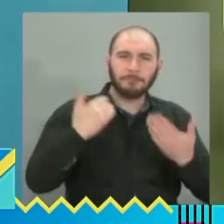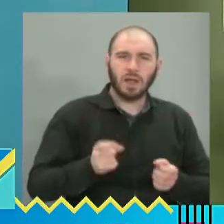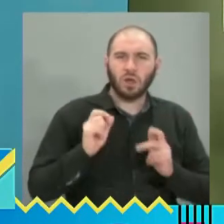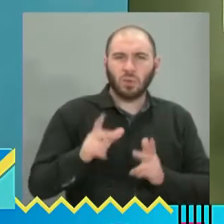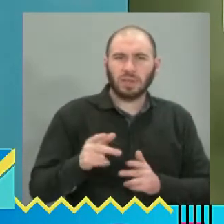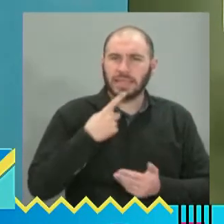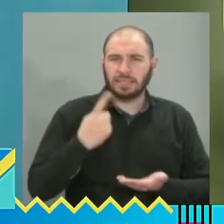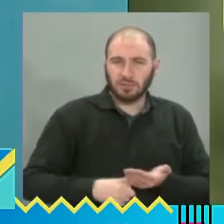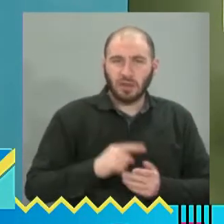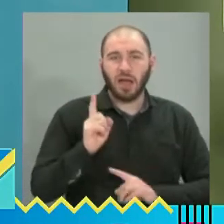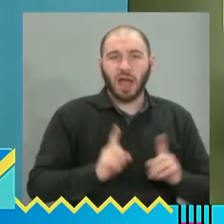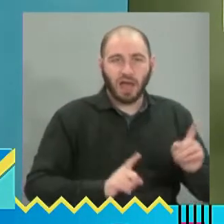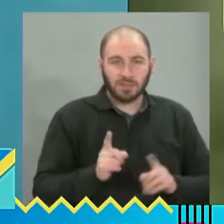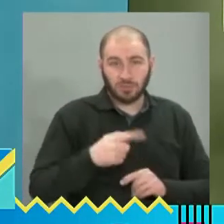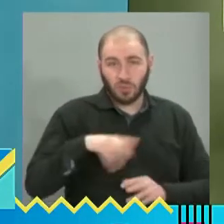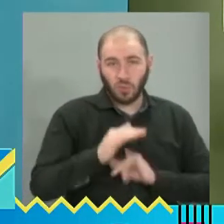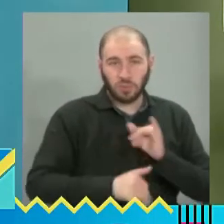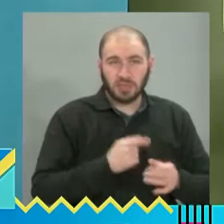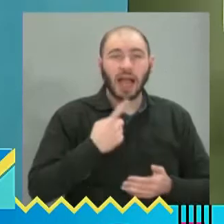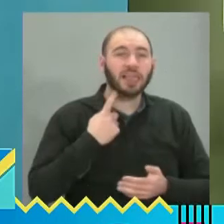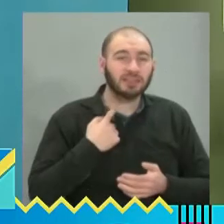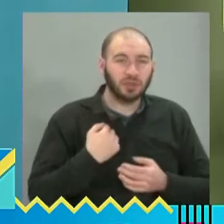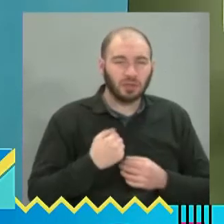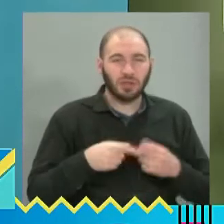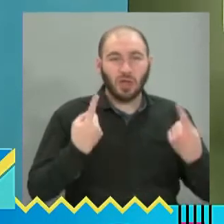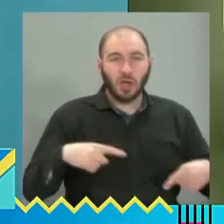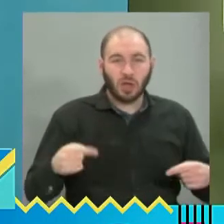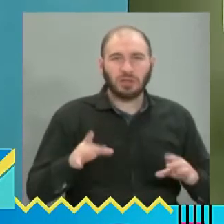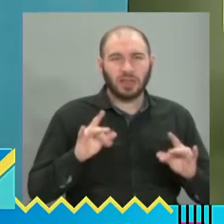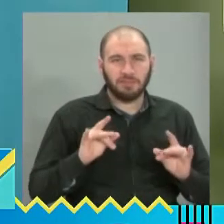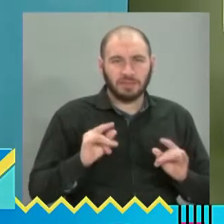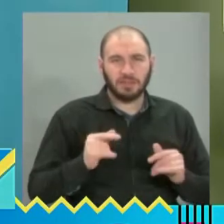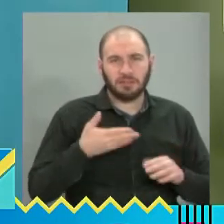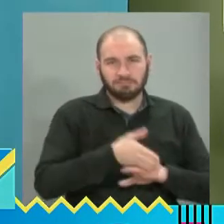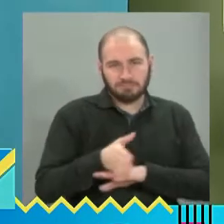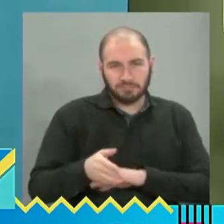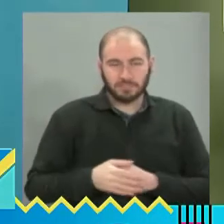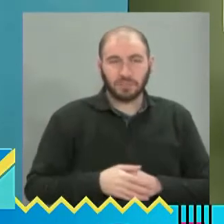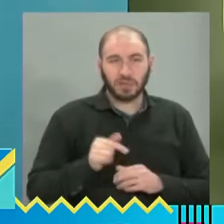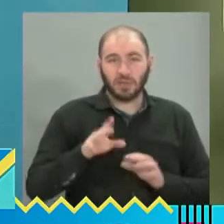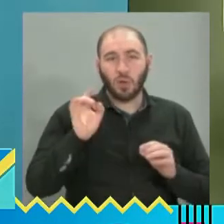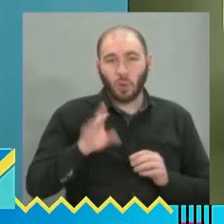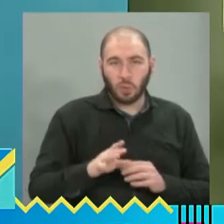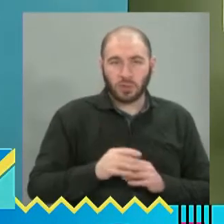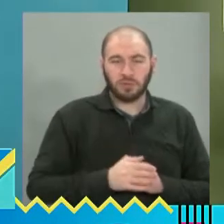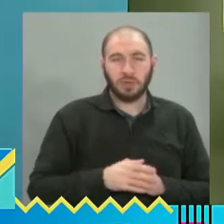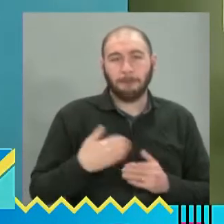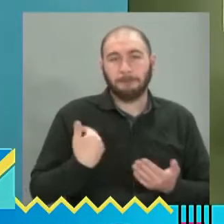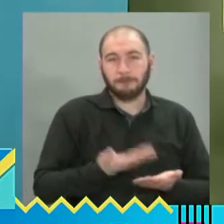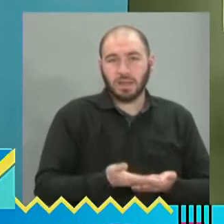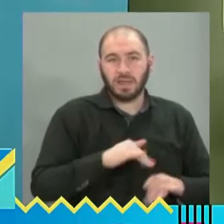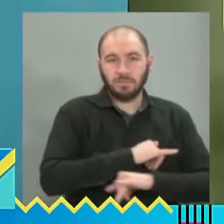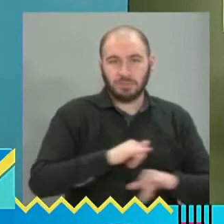simple decisión. A veces es lo que decimos, son adicciones, son cosas complejas de abordar. Entonces es simplemente el proporcionar